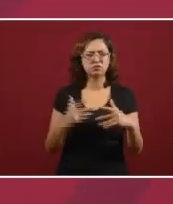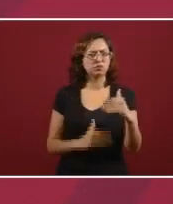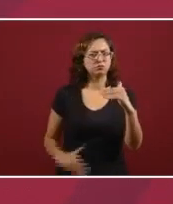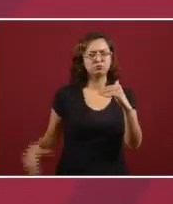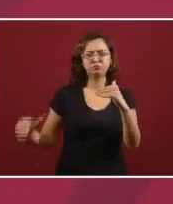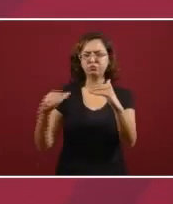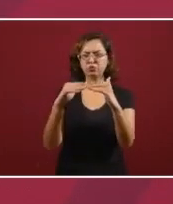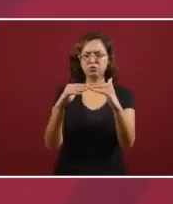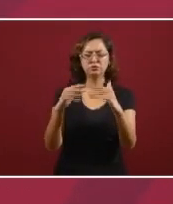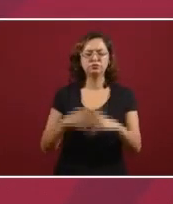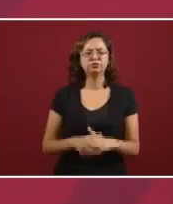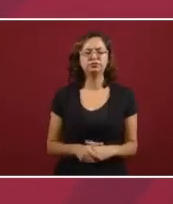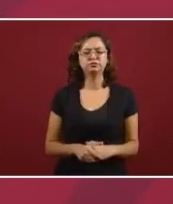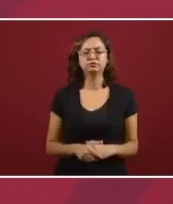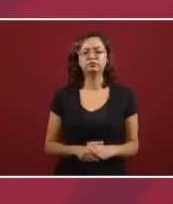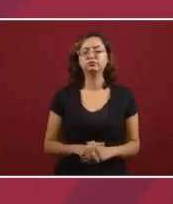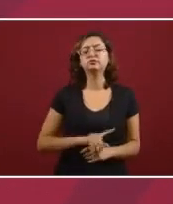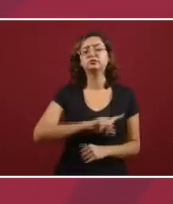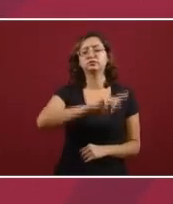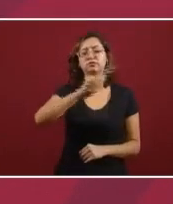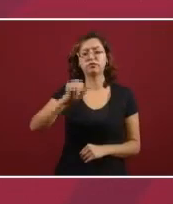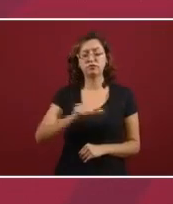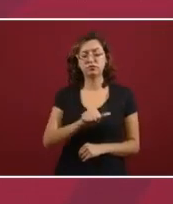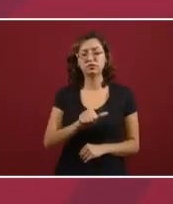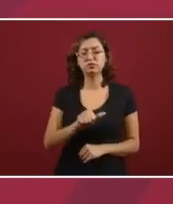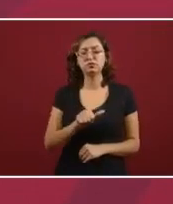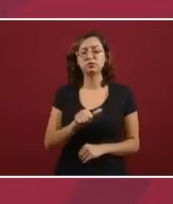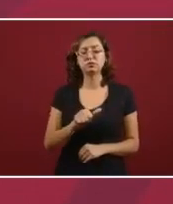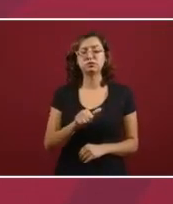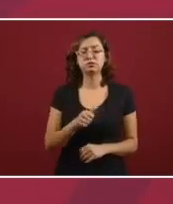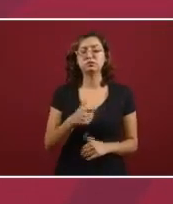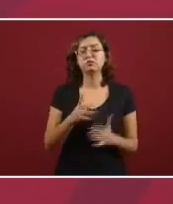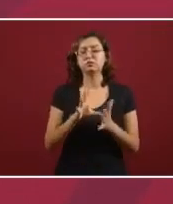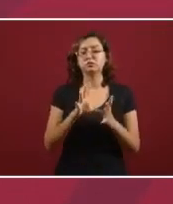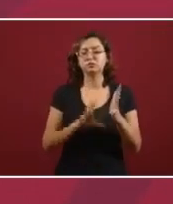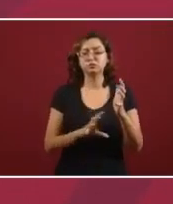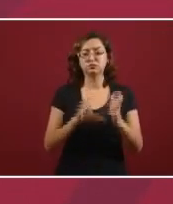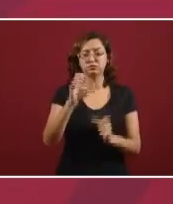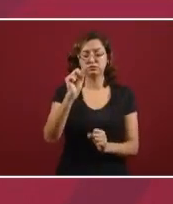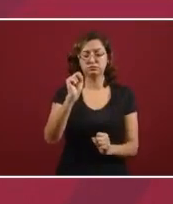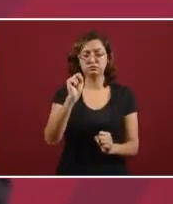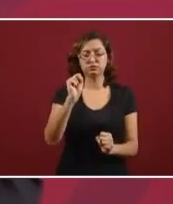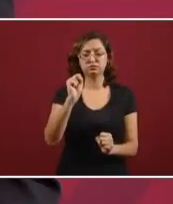ciudadano. Luego, en la Constitución